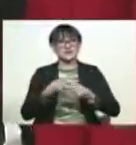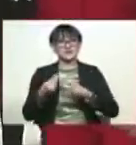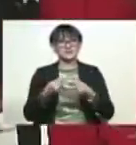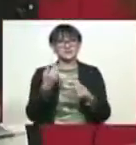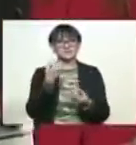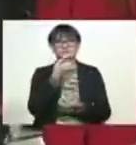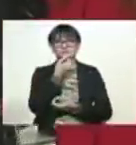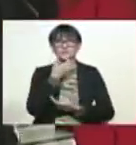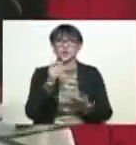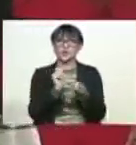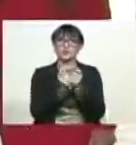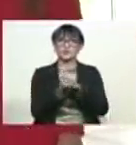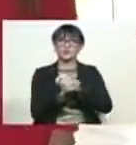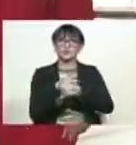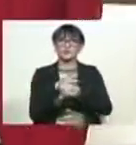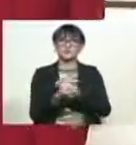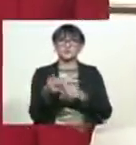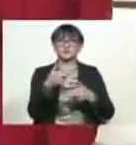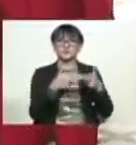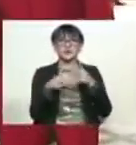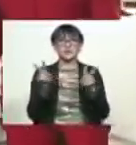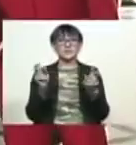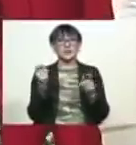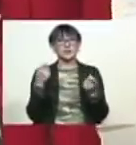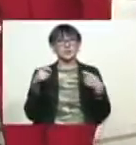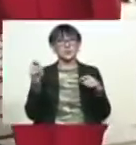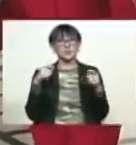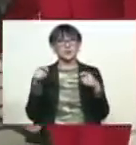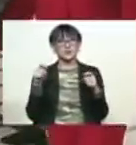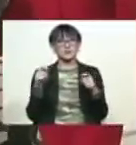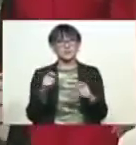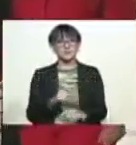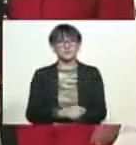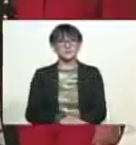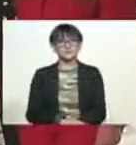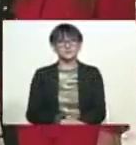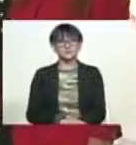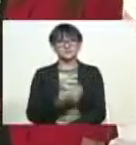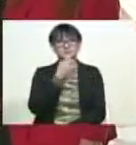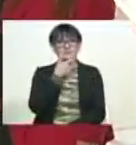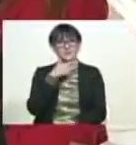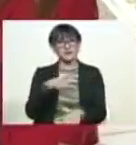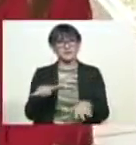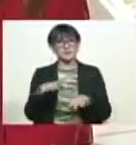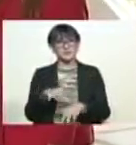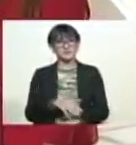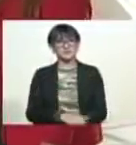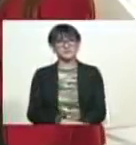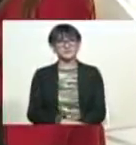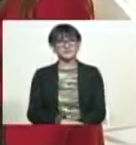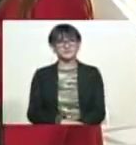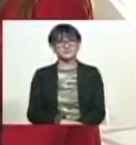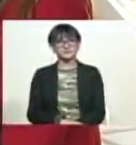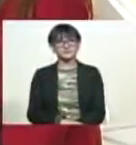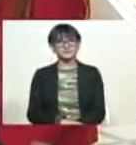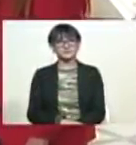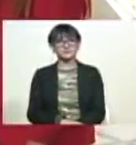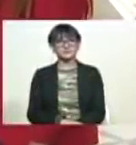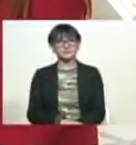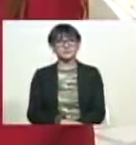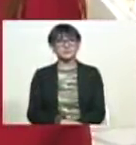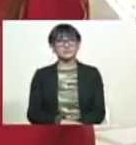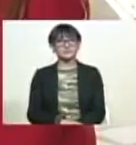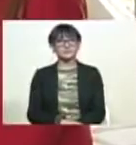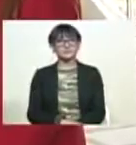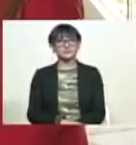esta maravilla de restauración dentro del motor turismo. Una maravilla, una belleza, Gregory. Pudiéramos enseñarle en cadena